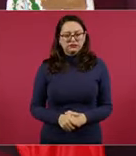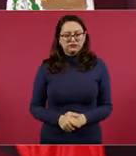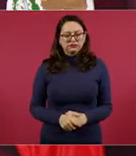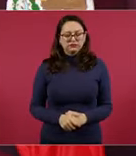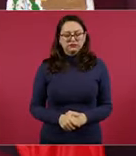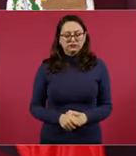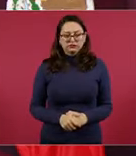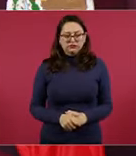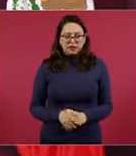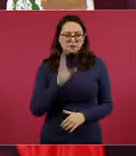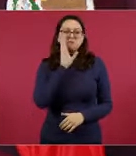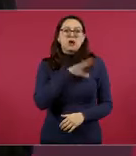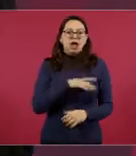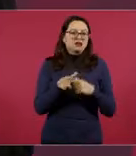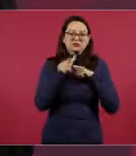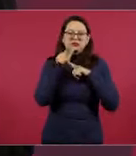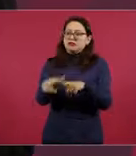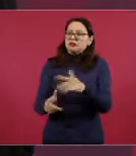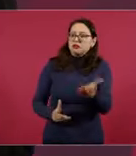se ven mal.